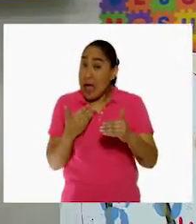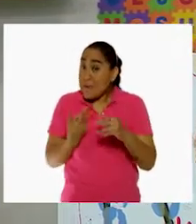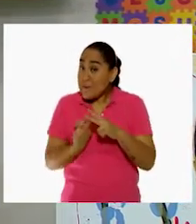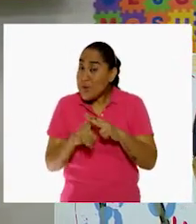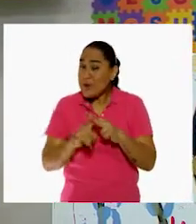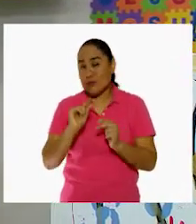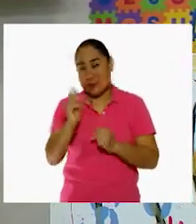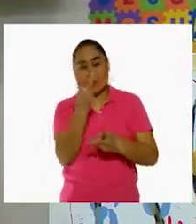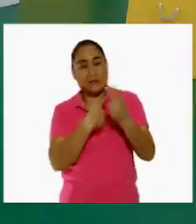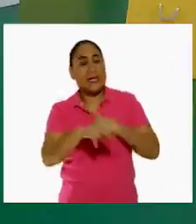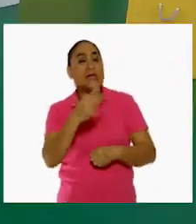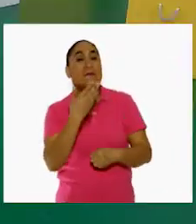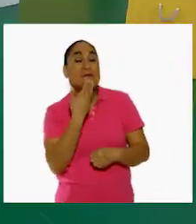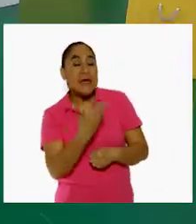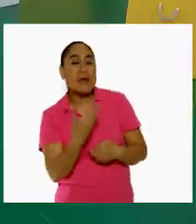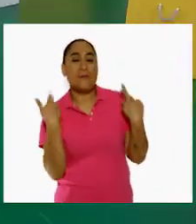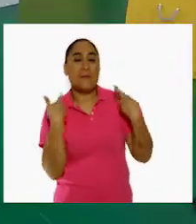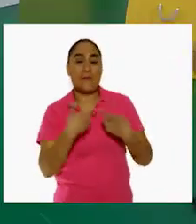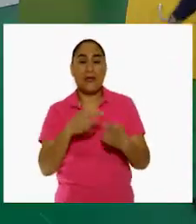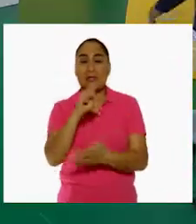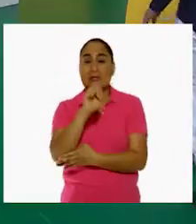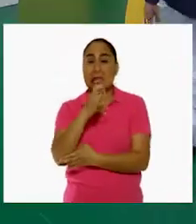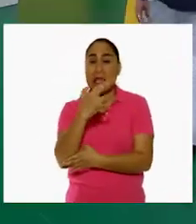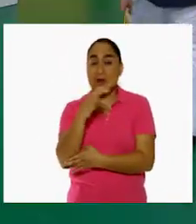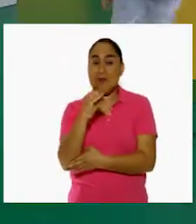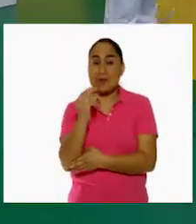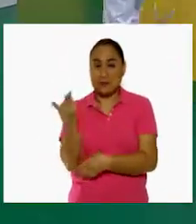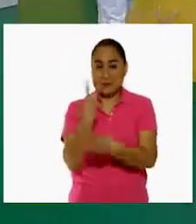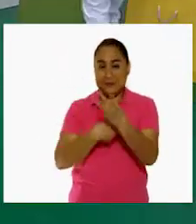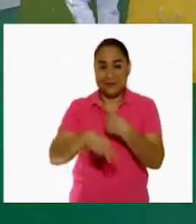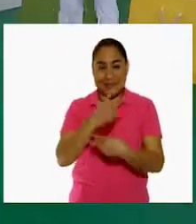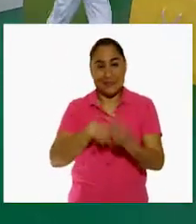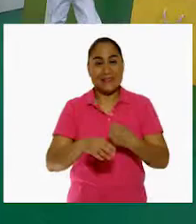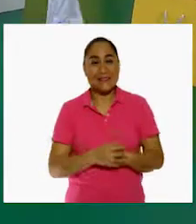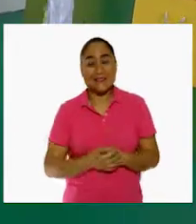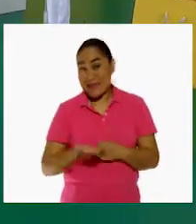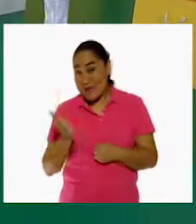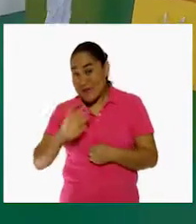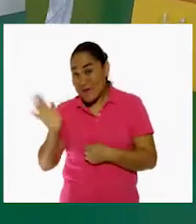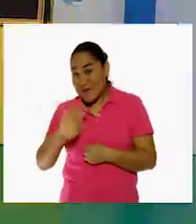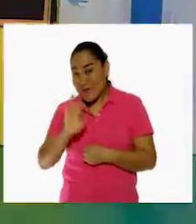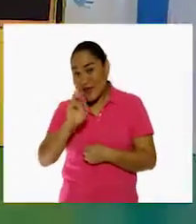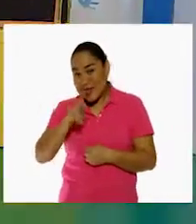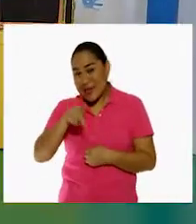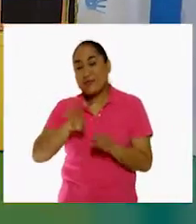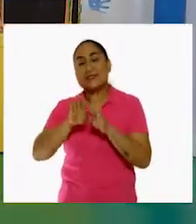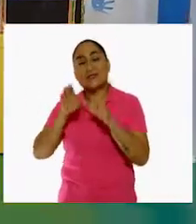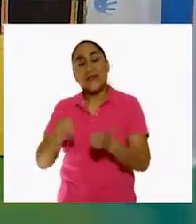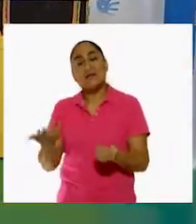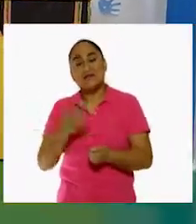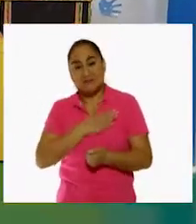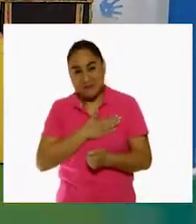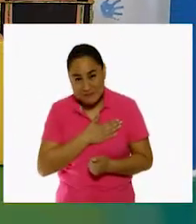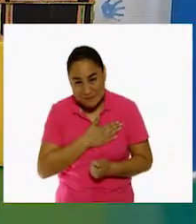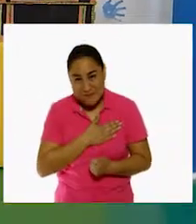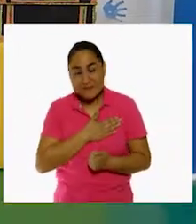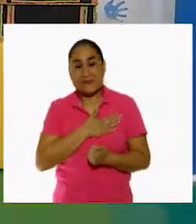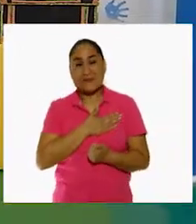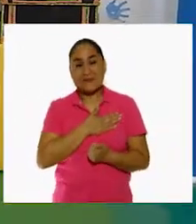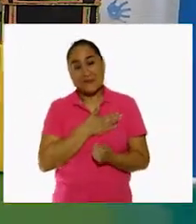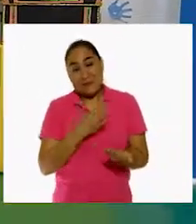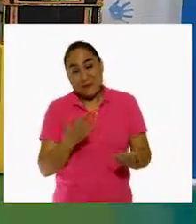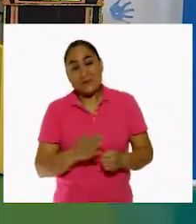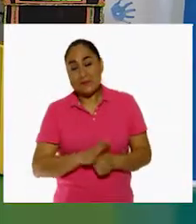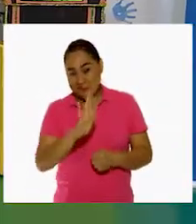darle la bienvenida al maestro Sergio, que va a estar con nosotros el día de hoy. Hola, Sergio. Hola, Eric, ¿cómo estás? Te saludo de corazón y pues